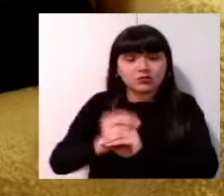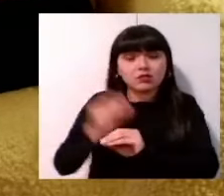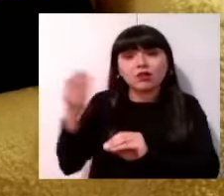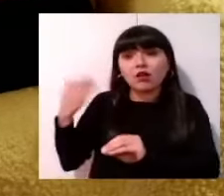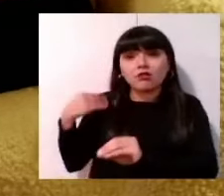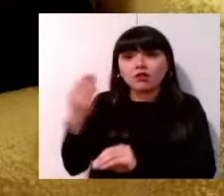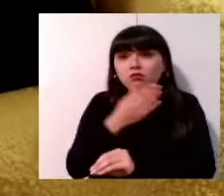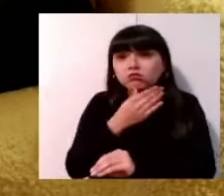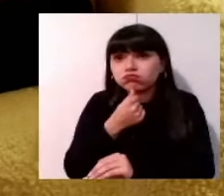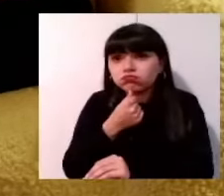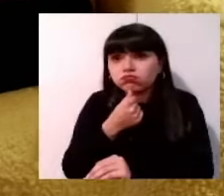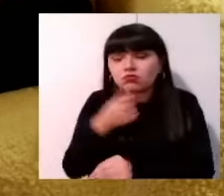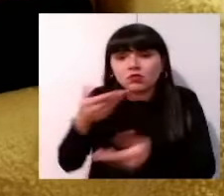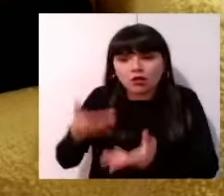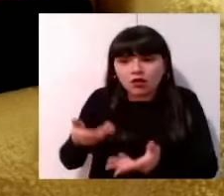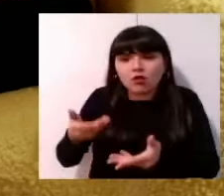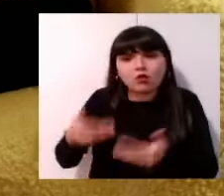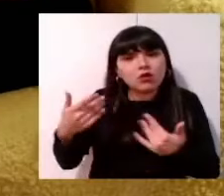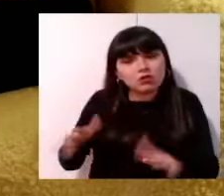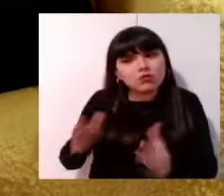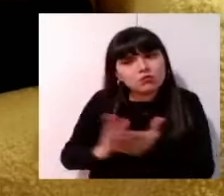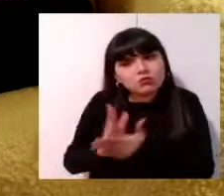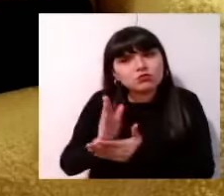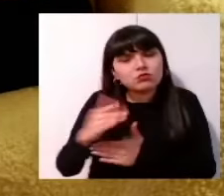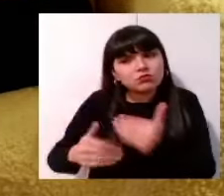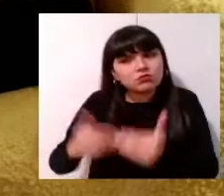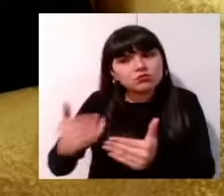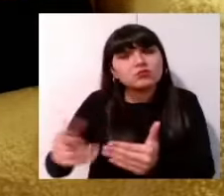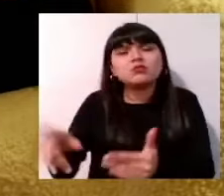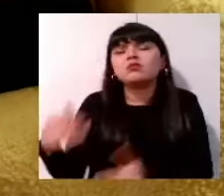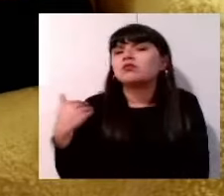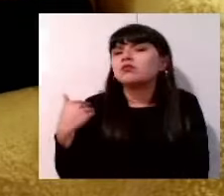sueño, evitar, aunque sea muy tentador,